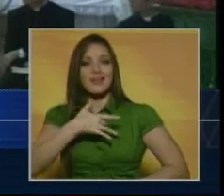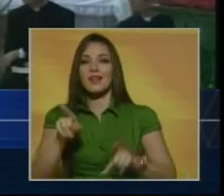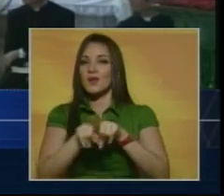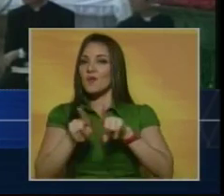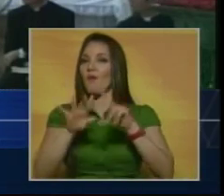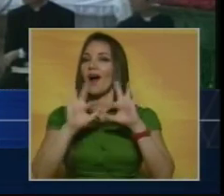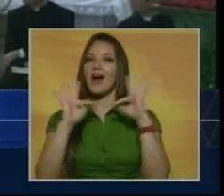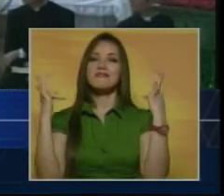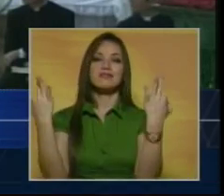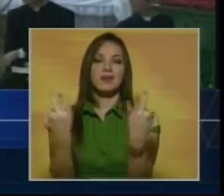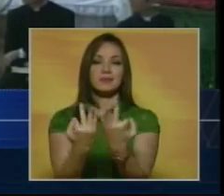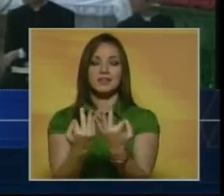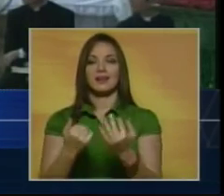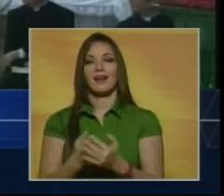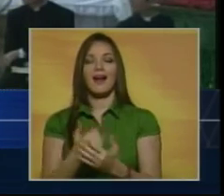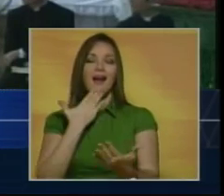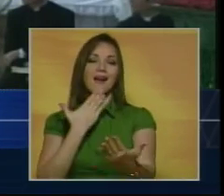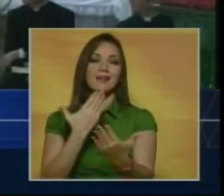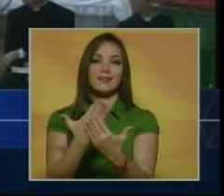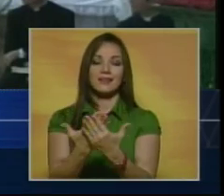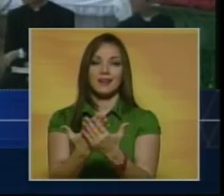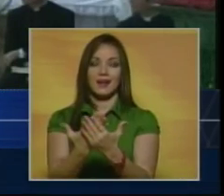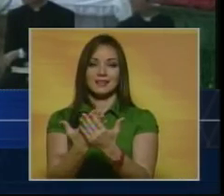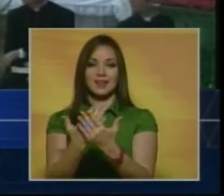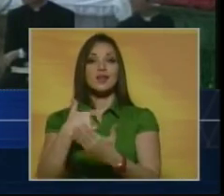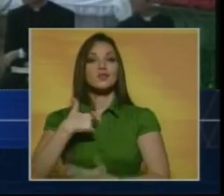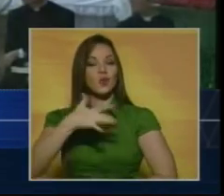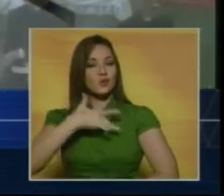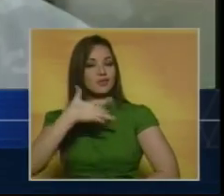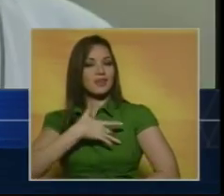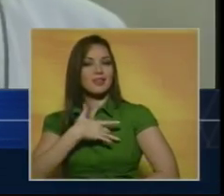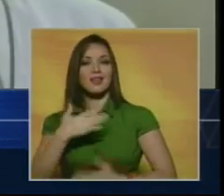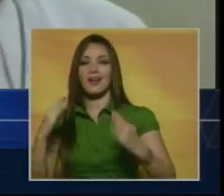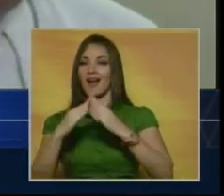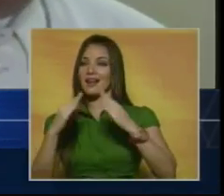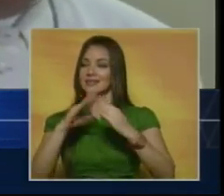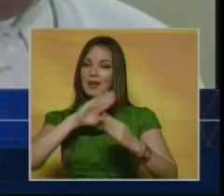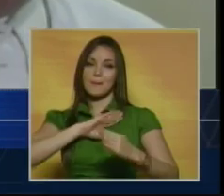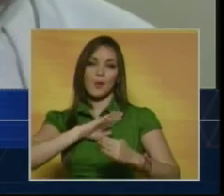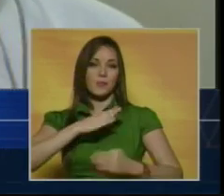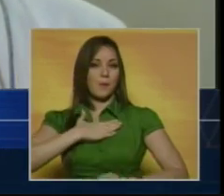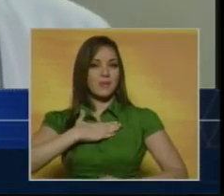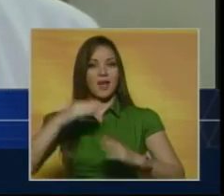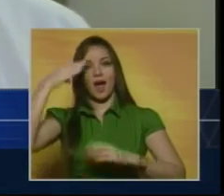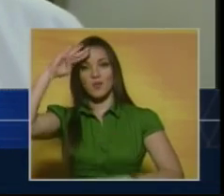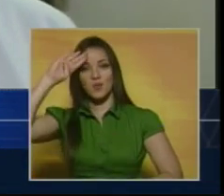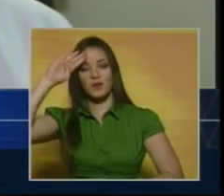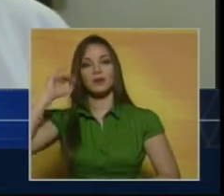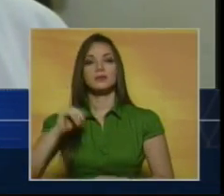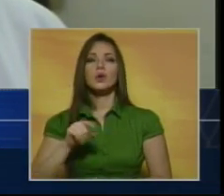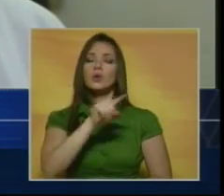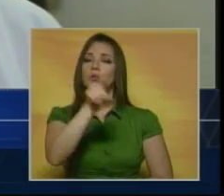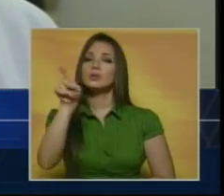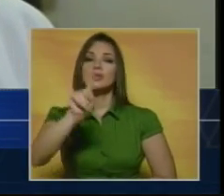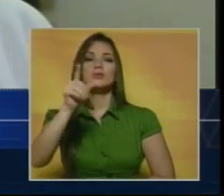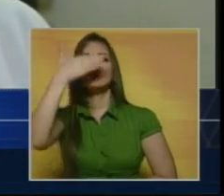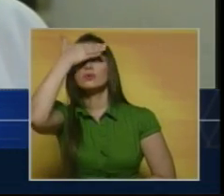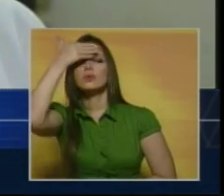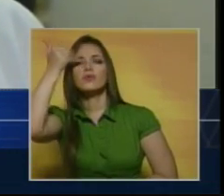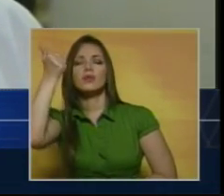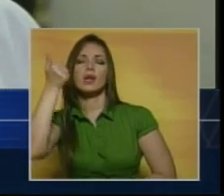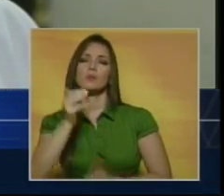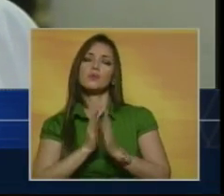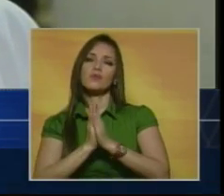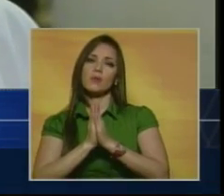familia, por hacerme sentir en casa. No nos olvidemos de algo, por favor.